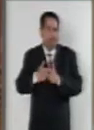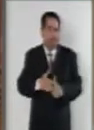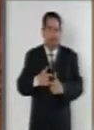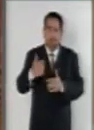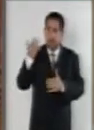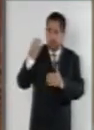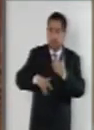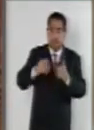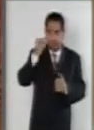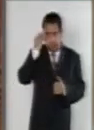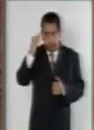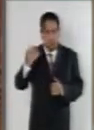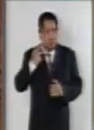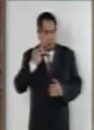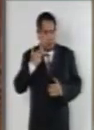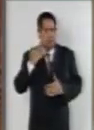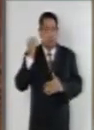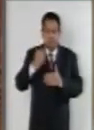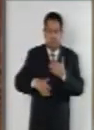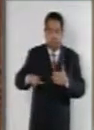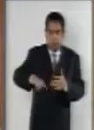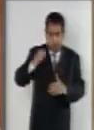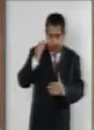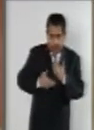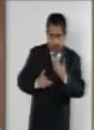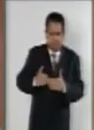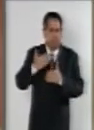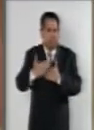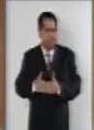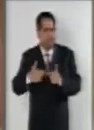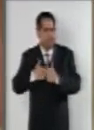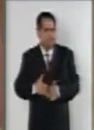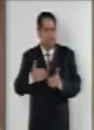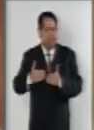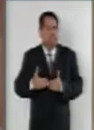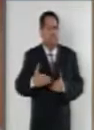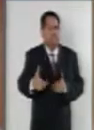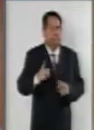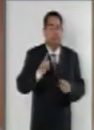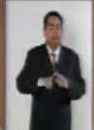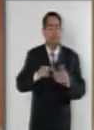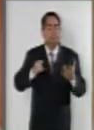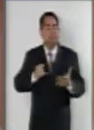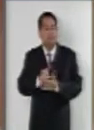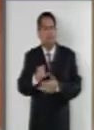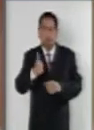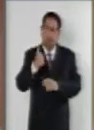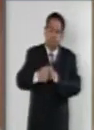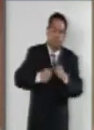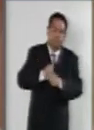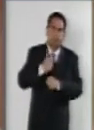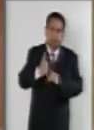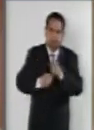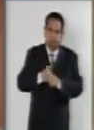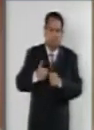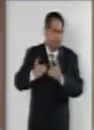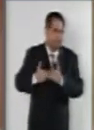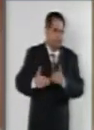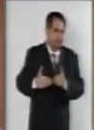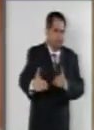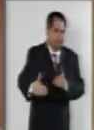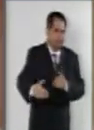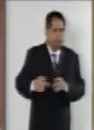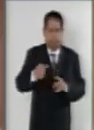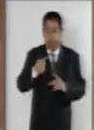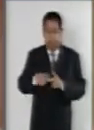ciclos políticos y periodos de gobierno. Es decir, son decisiones transeccionales, como empieza a finales